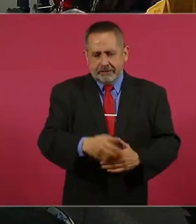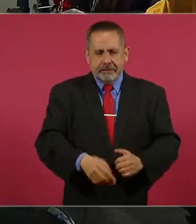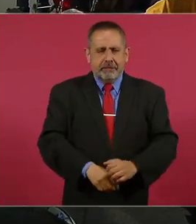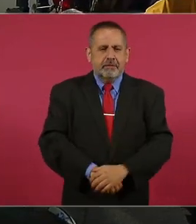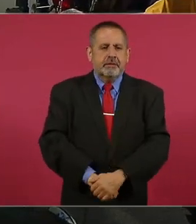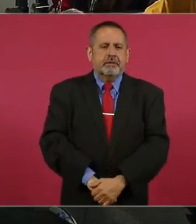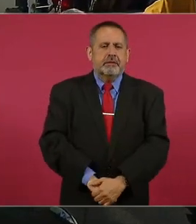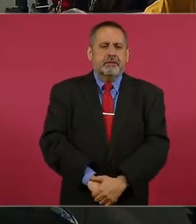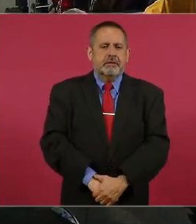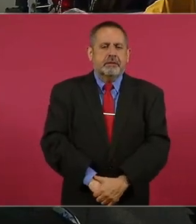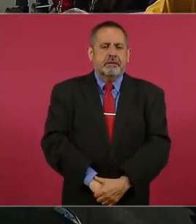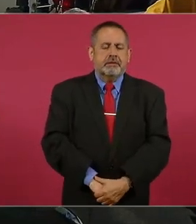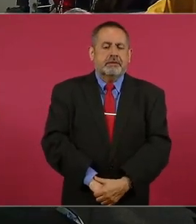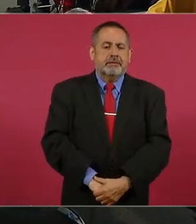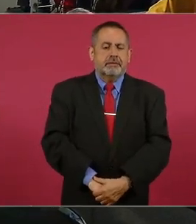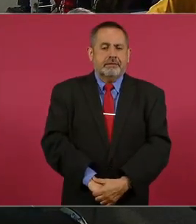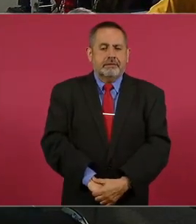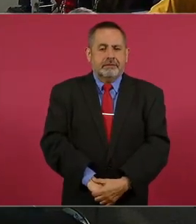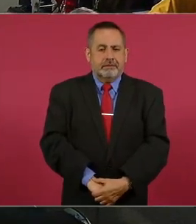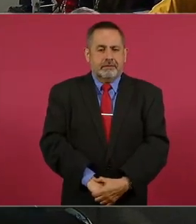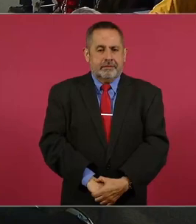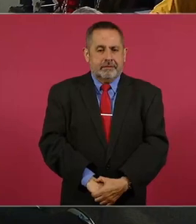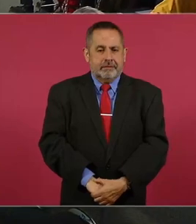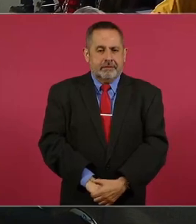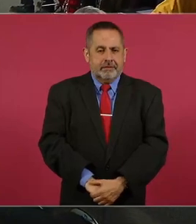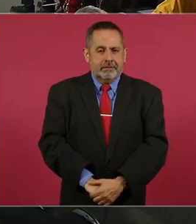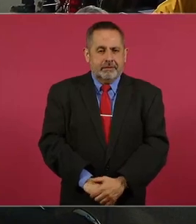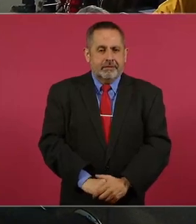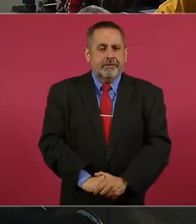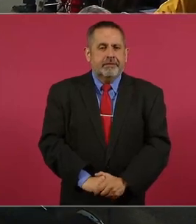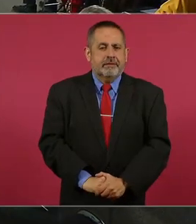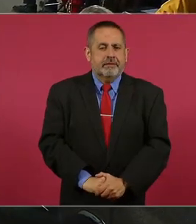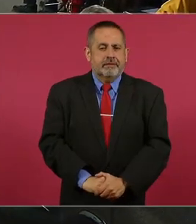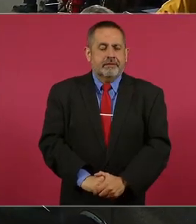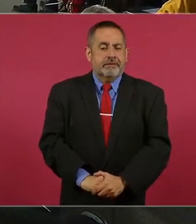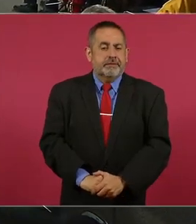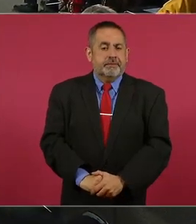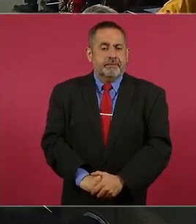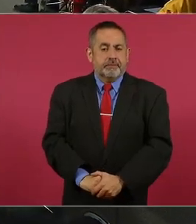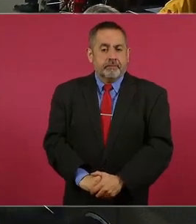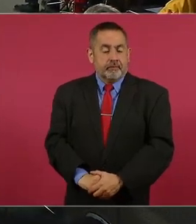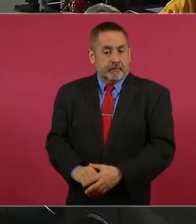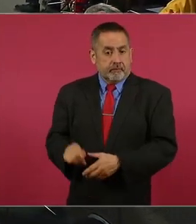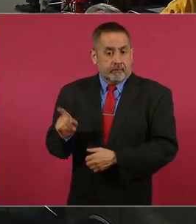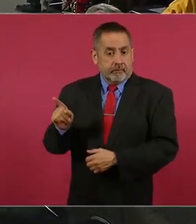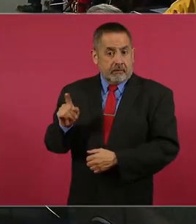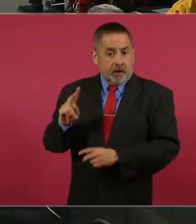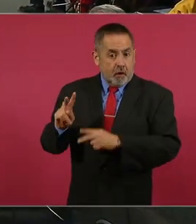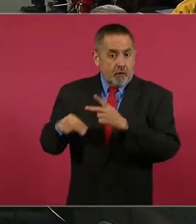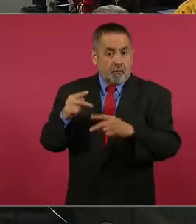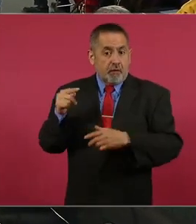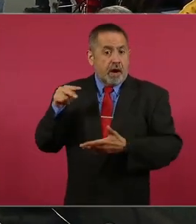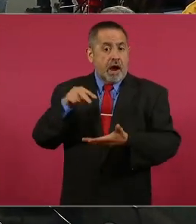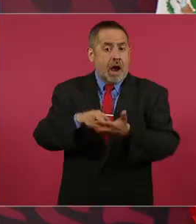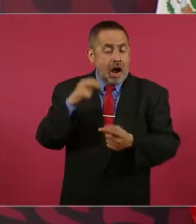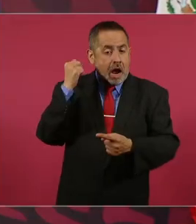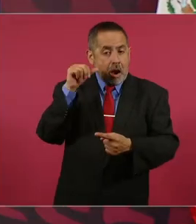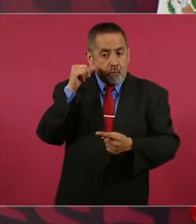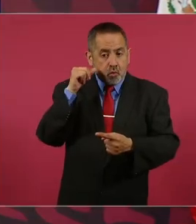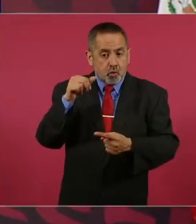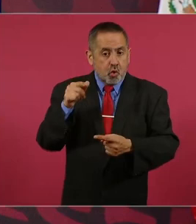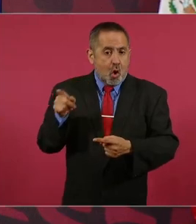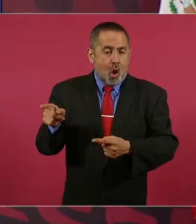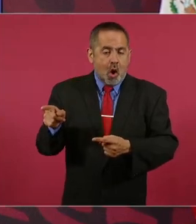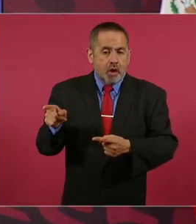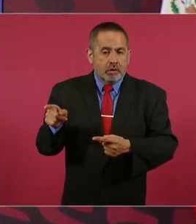A ver, va. ¿Estuvo de nuevo en la base naval de Acapulco? No salió de la base, nunca ha salido de los viajes que ha hecho. Y le contaron una serie